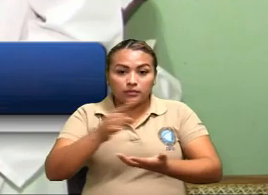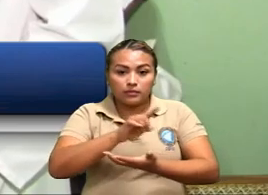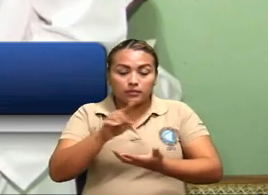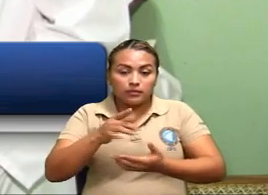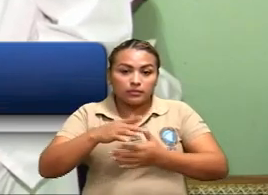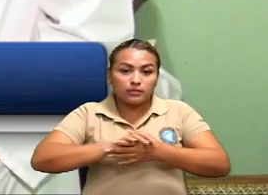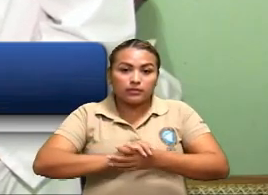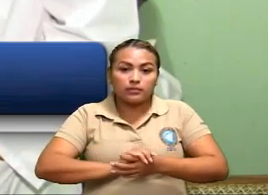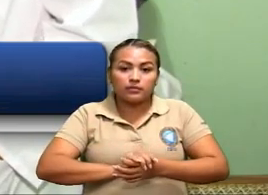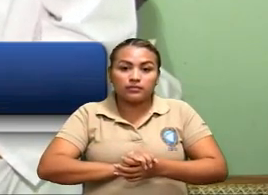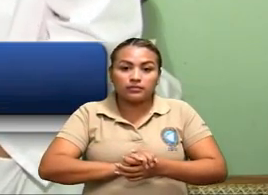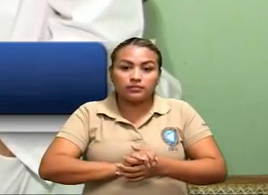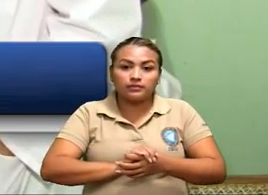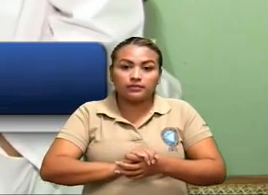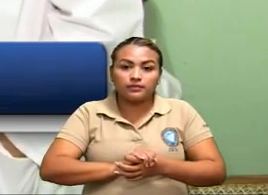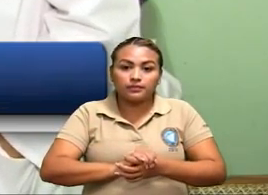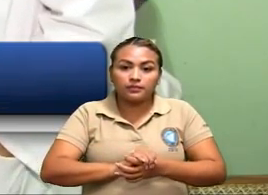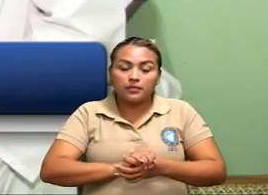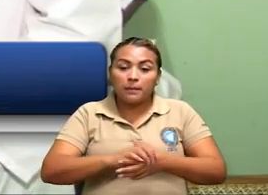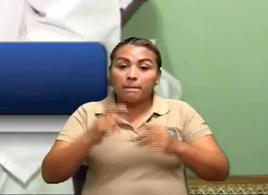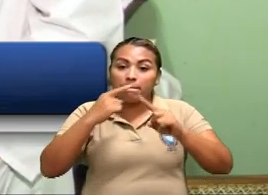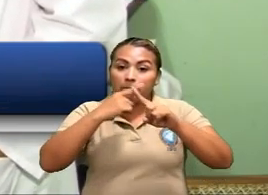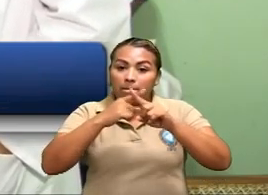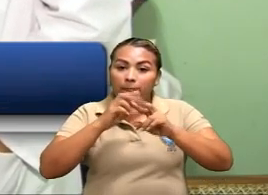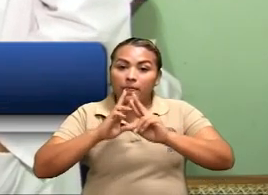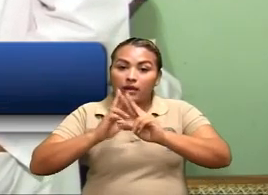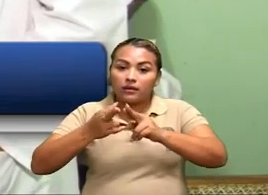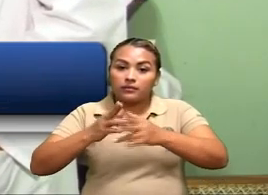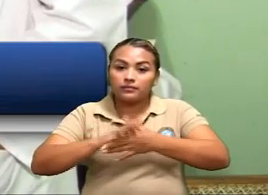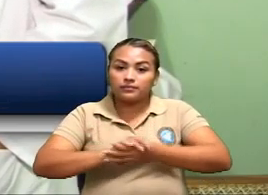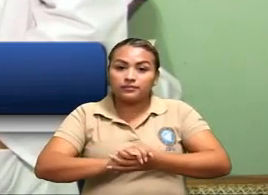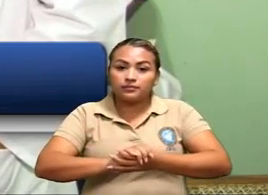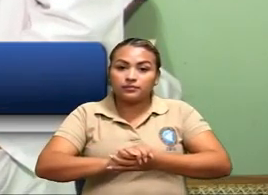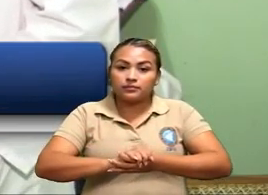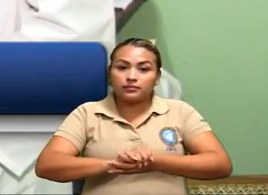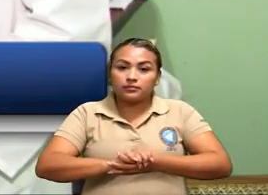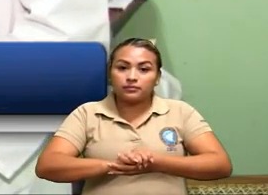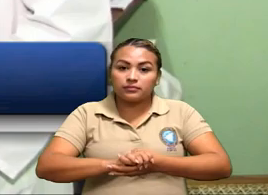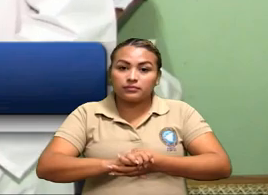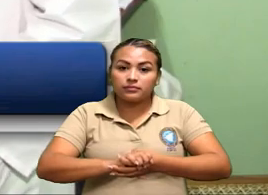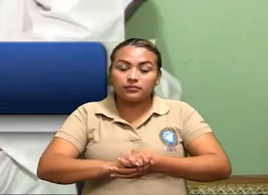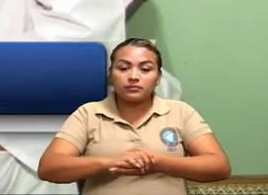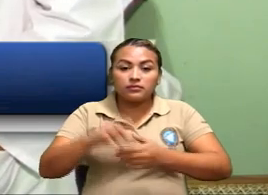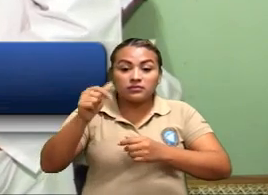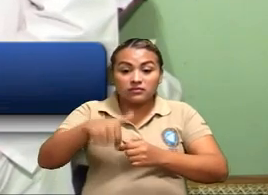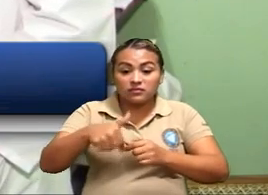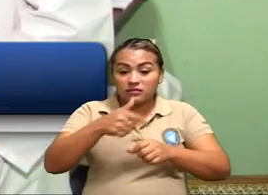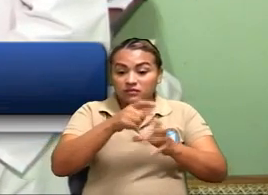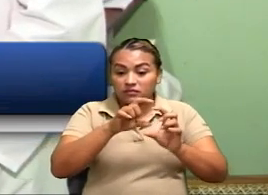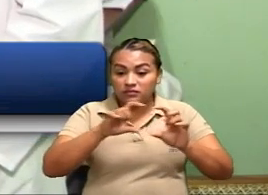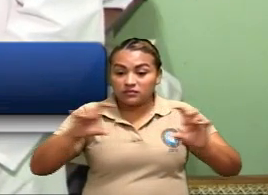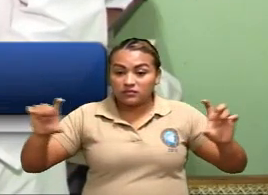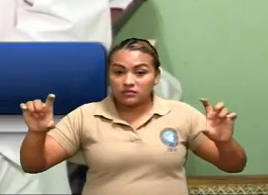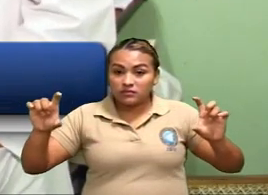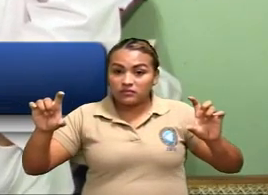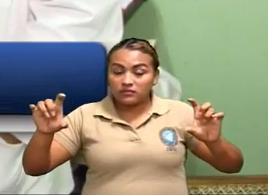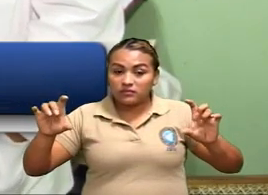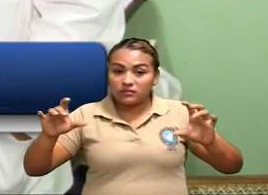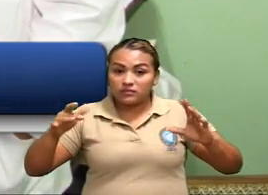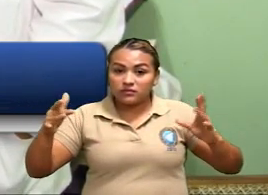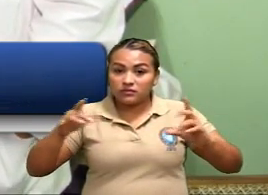entre la talla, lo que nos da el resultado de la multiplicación, sí. Ok. Ese intervalo también, licenciada, por ejemplo,